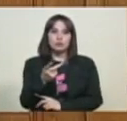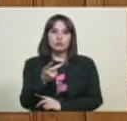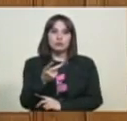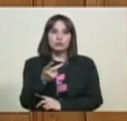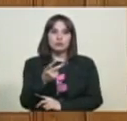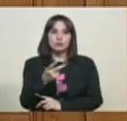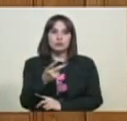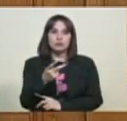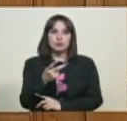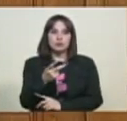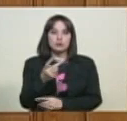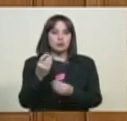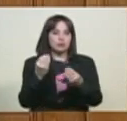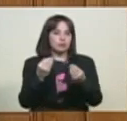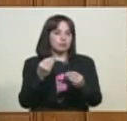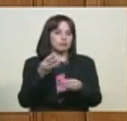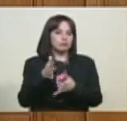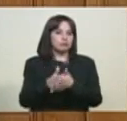y lo extrapolítico.